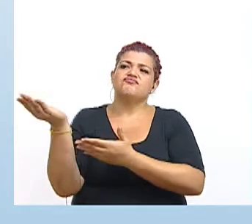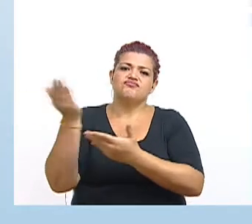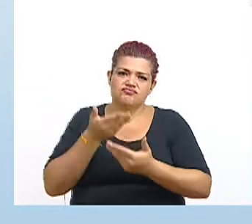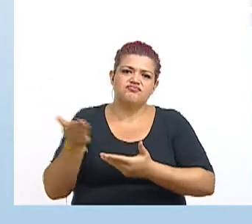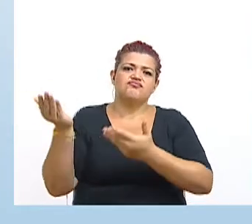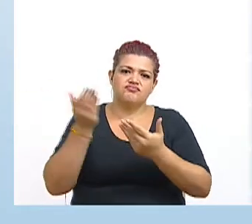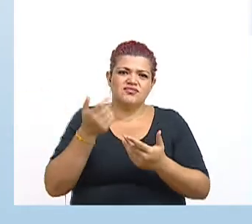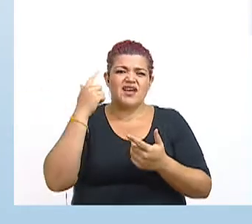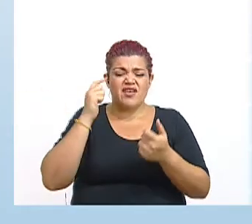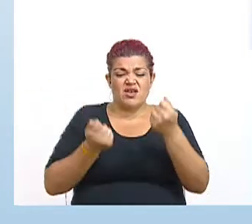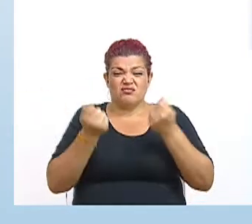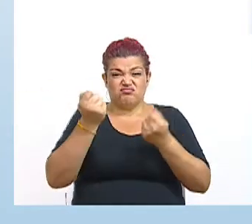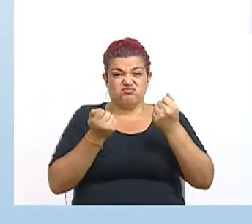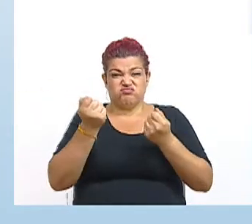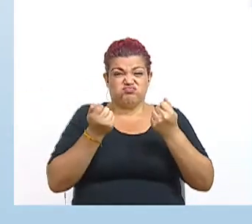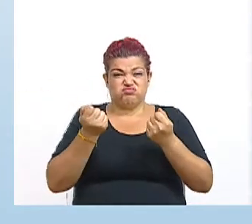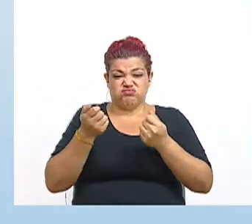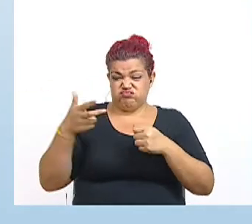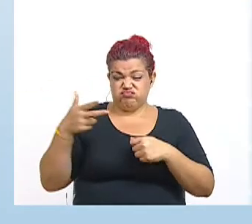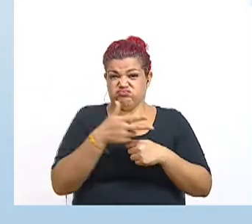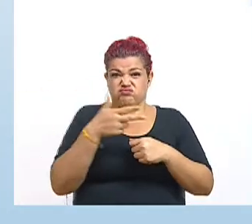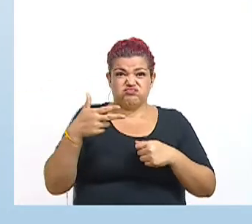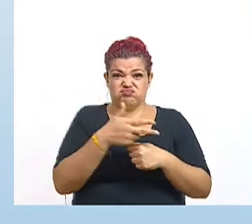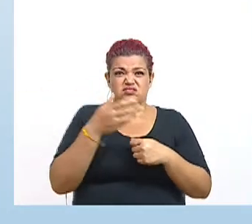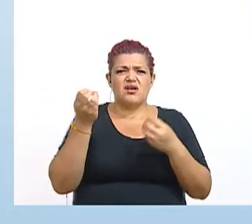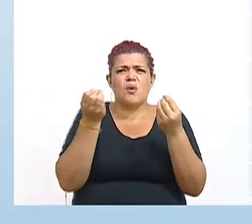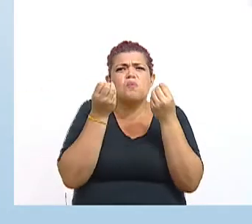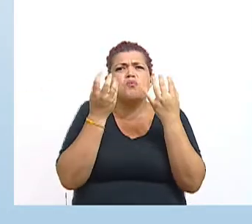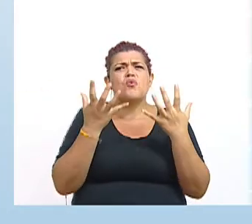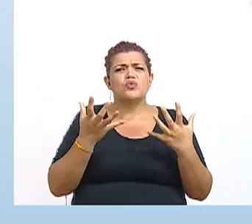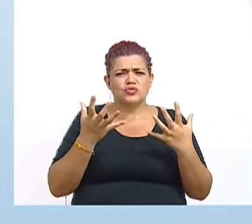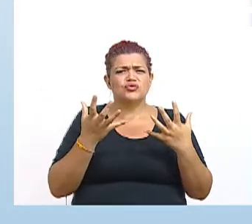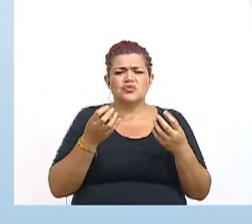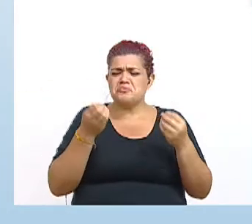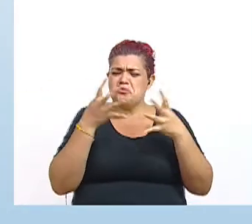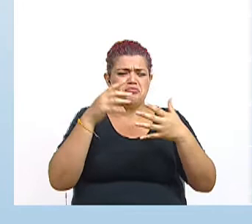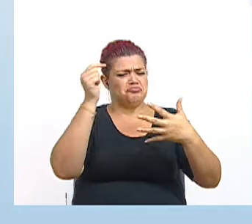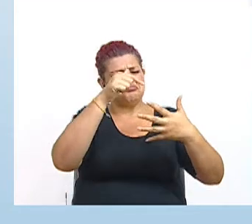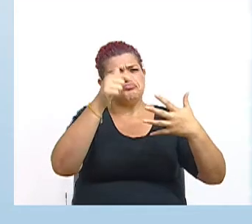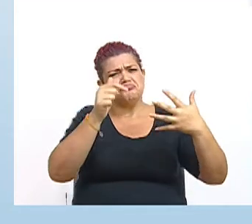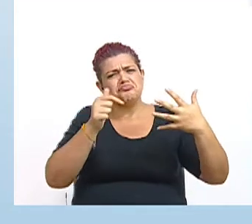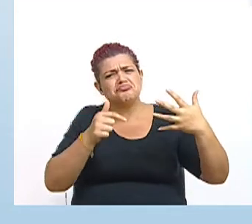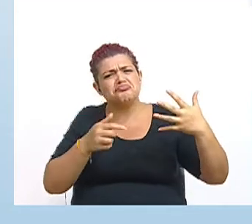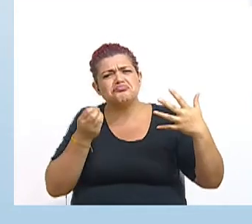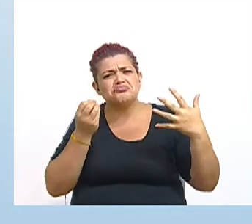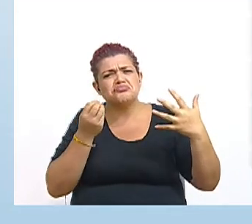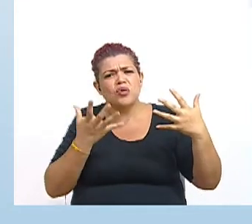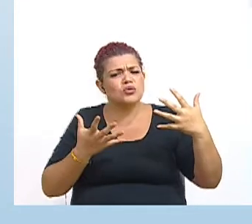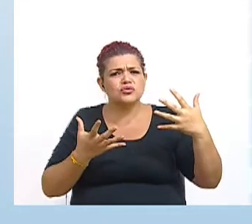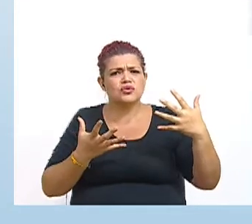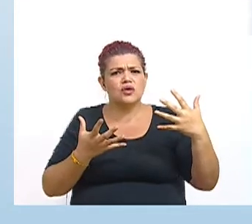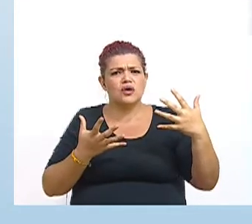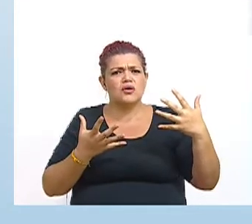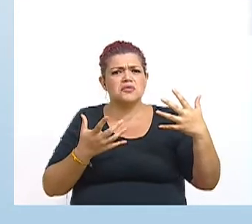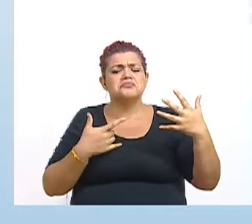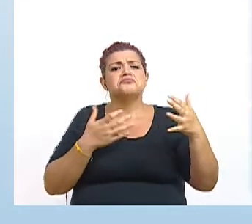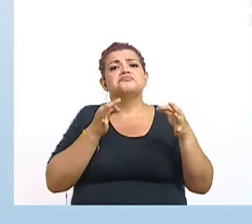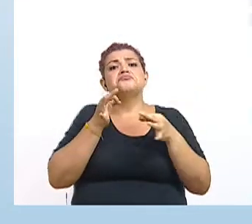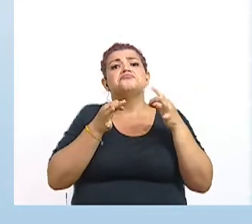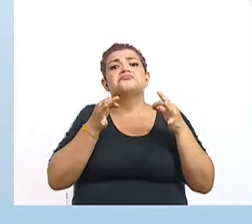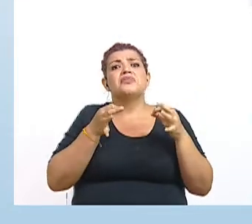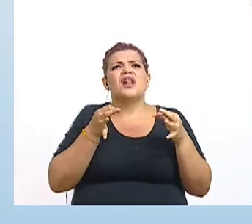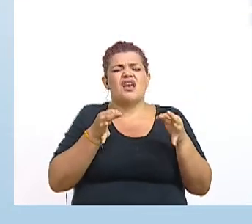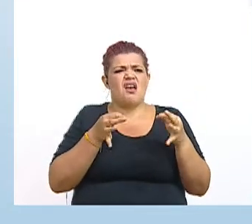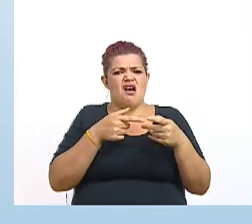del transporte automotor es constante, y todos estos elementos que estamos considerando nos explican ese